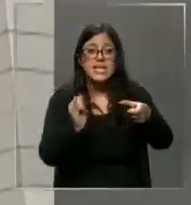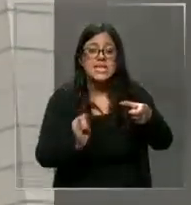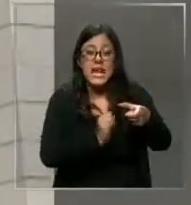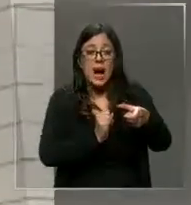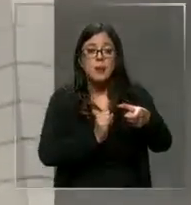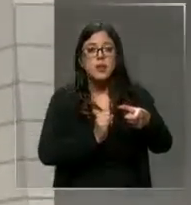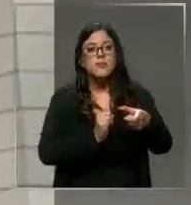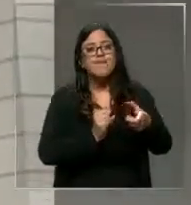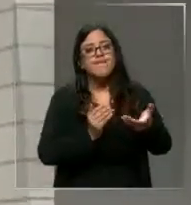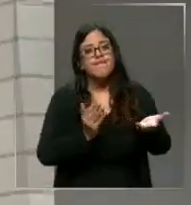continúa